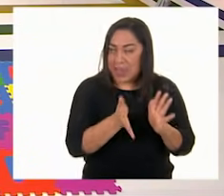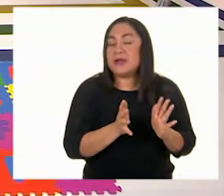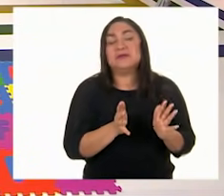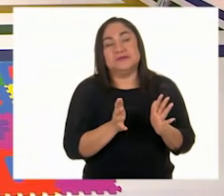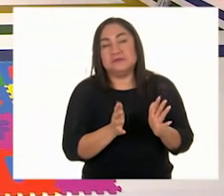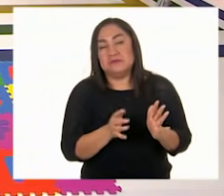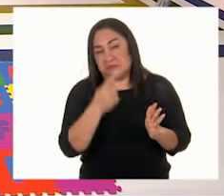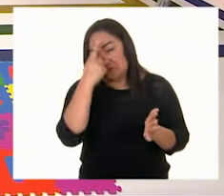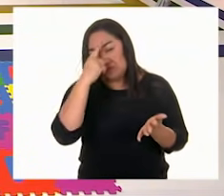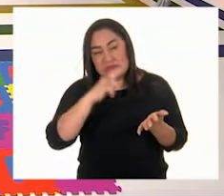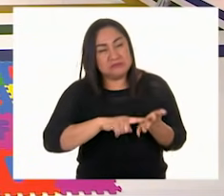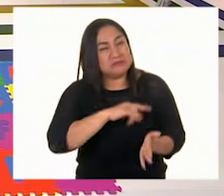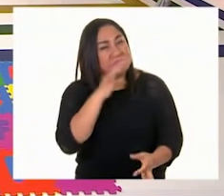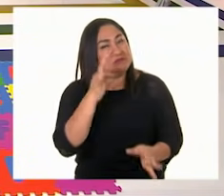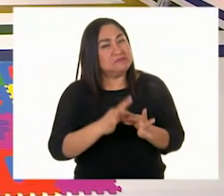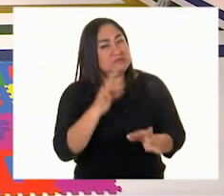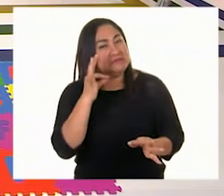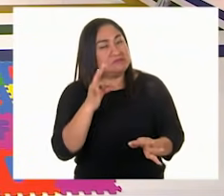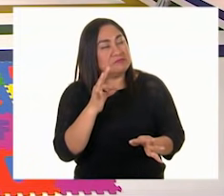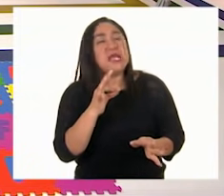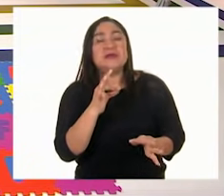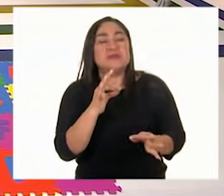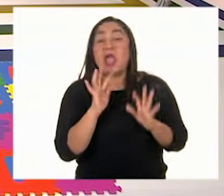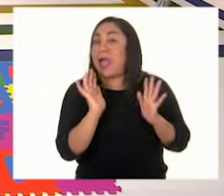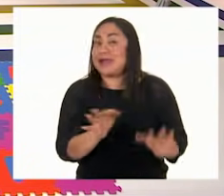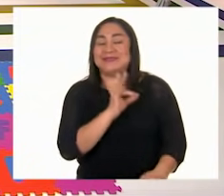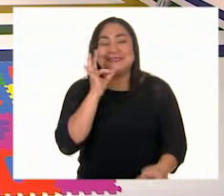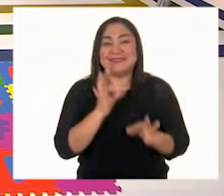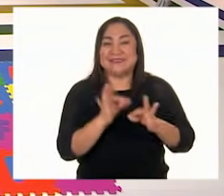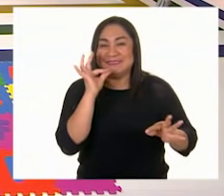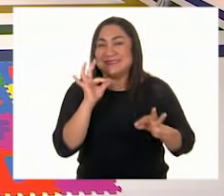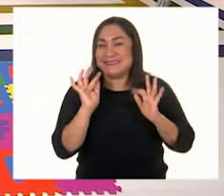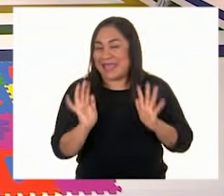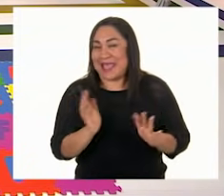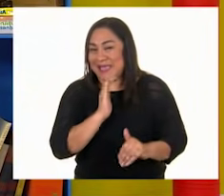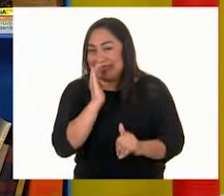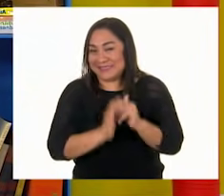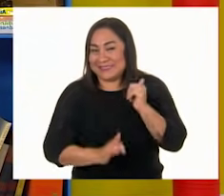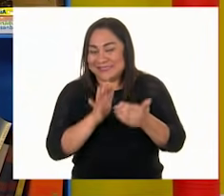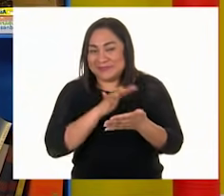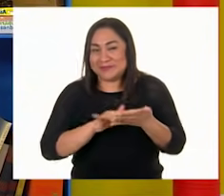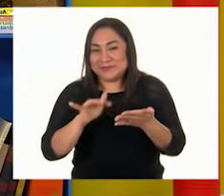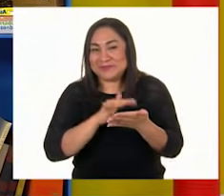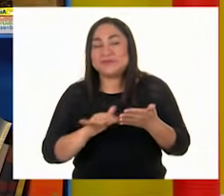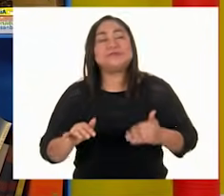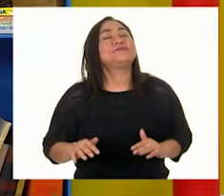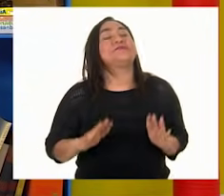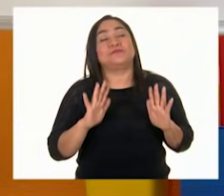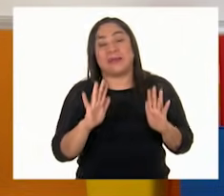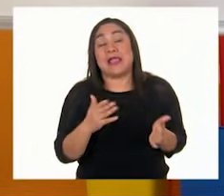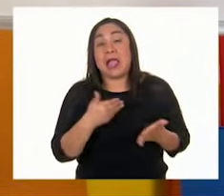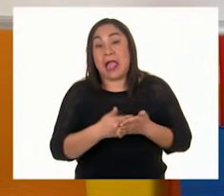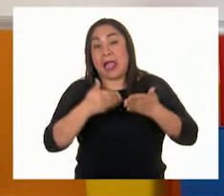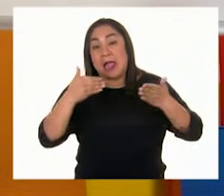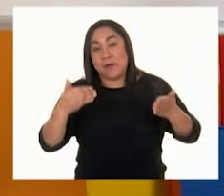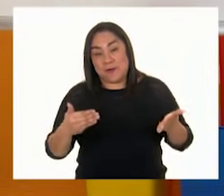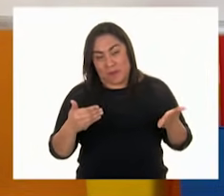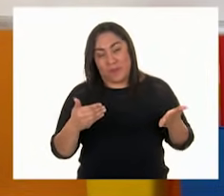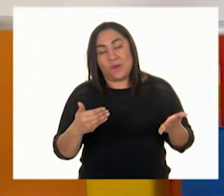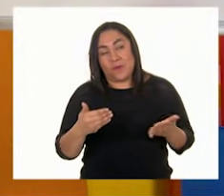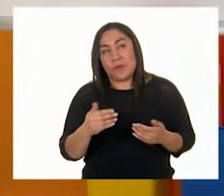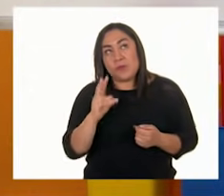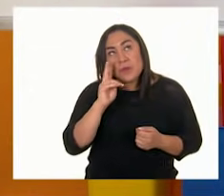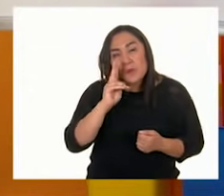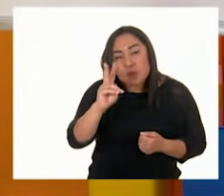Igual y ya acabamos, ¿eh? Sí. Sí, muy bien. Terminamos. Muy bien. Vamos entonces a ver cómo